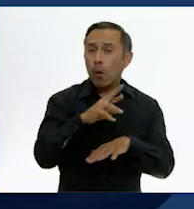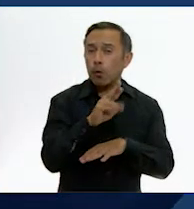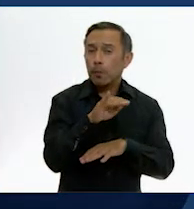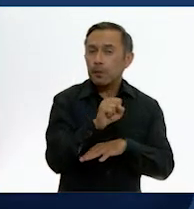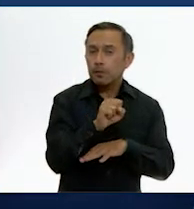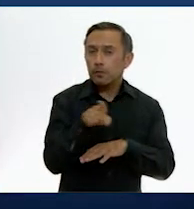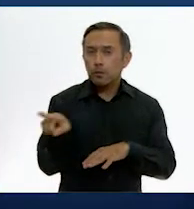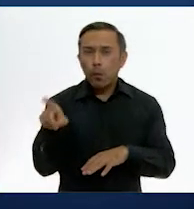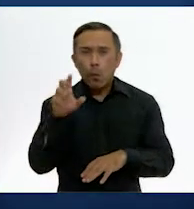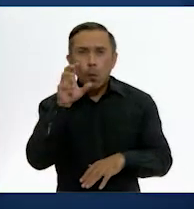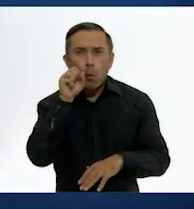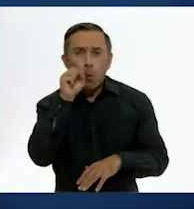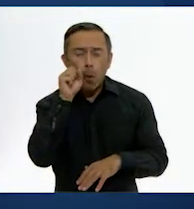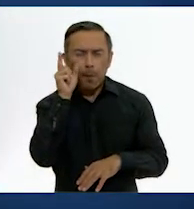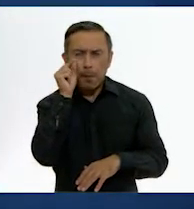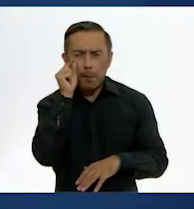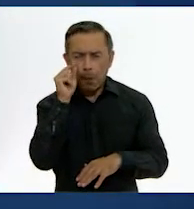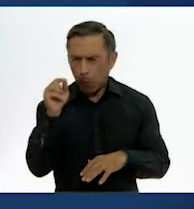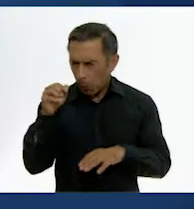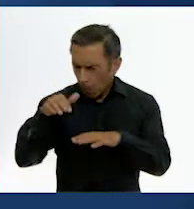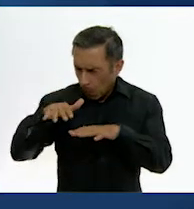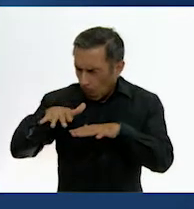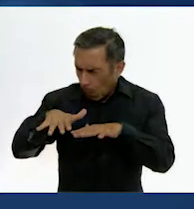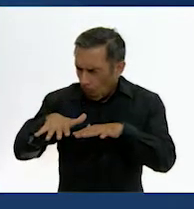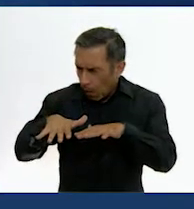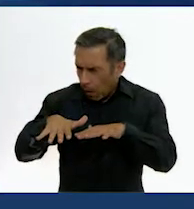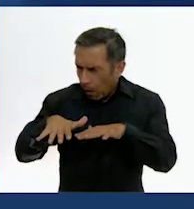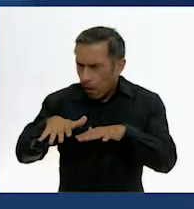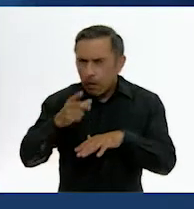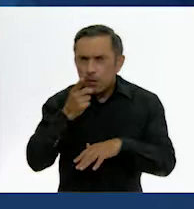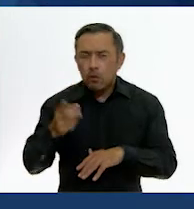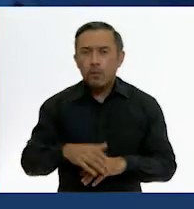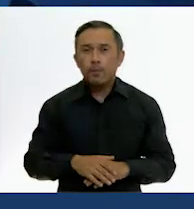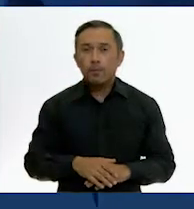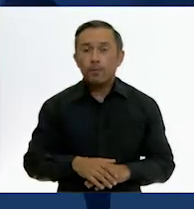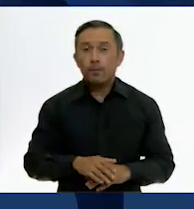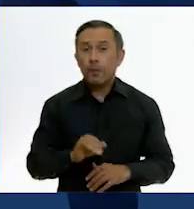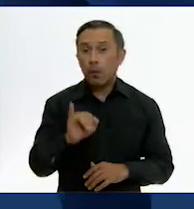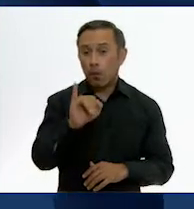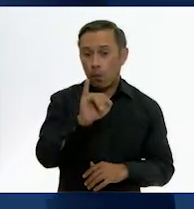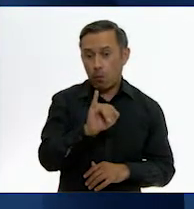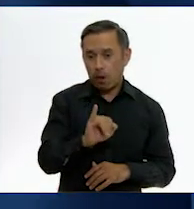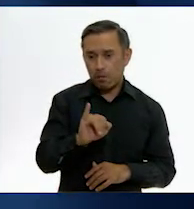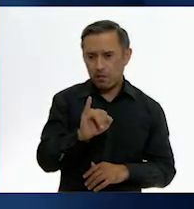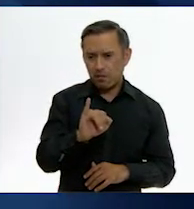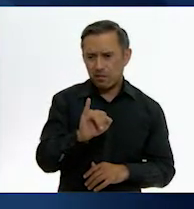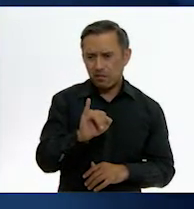pero porque no se convence el jueves de ir después del viernes